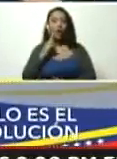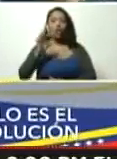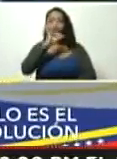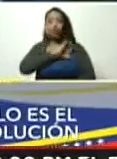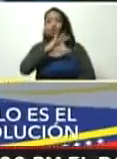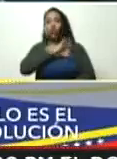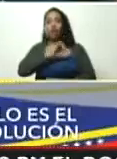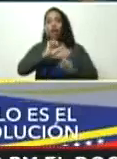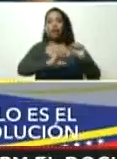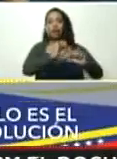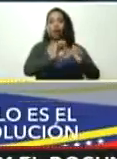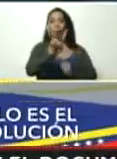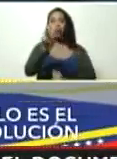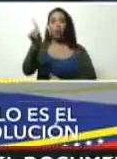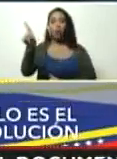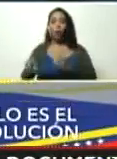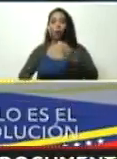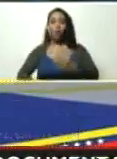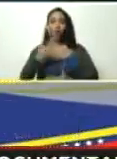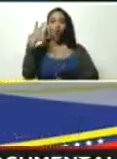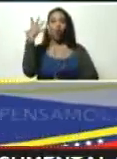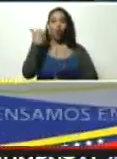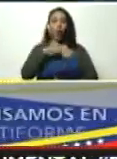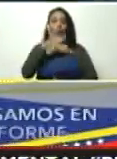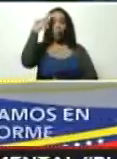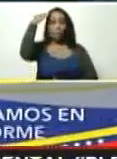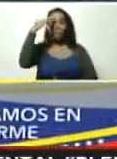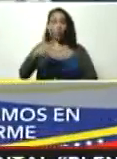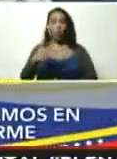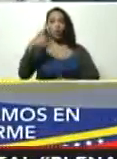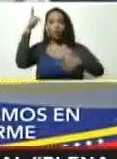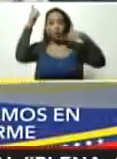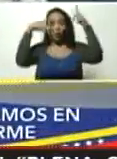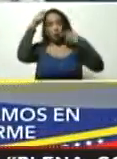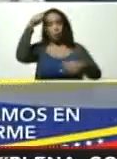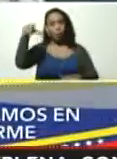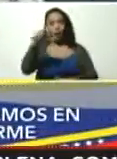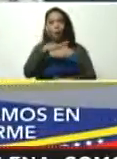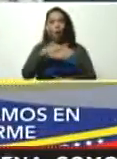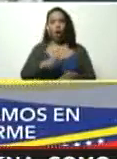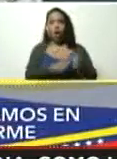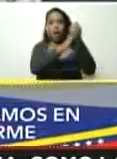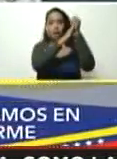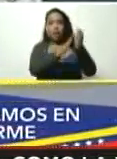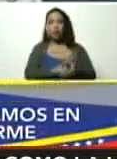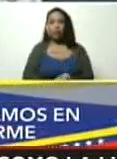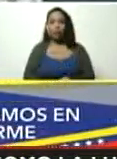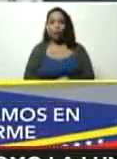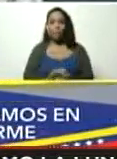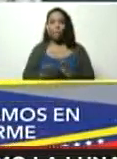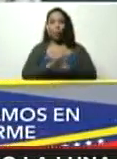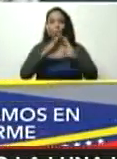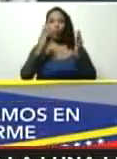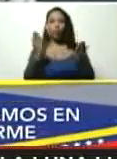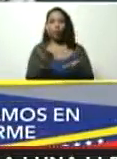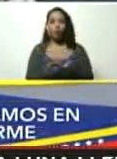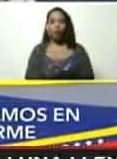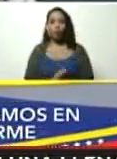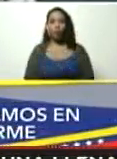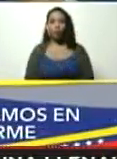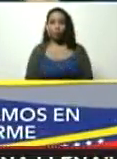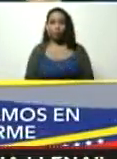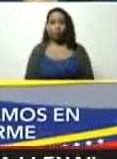del siglo XXI, fundada por nuestro comandante Chávez en los pueblos y en los líderes del mundo.